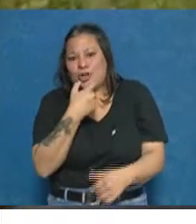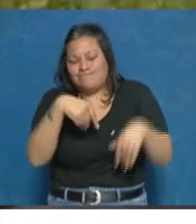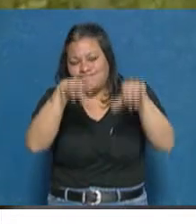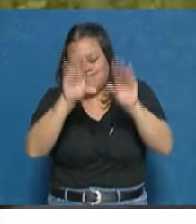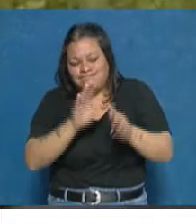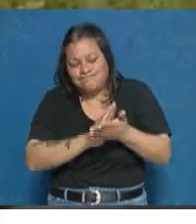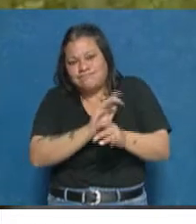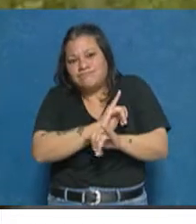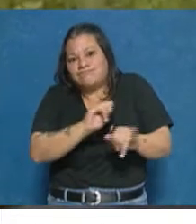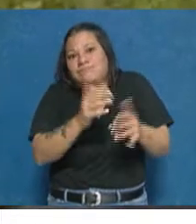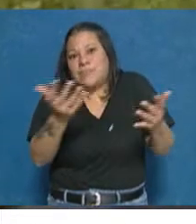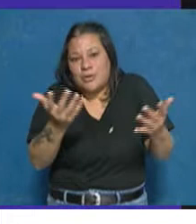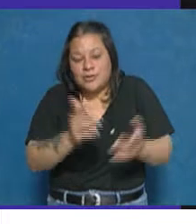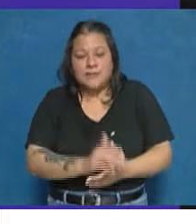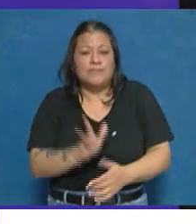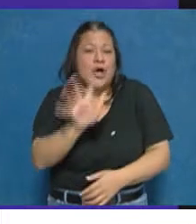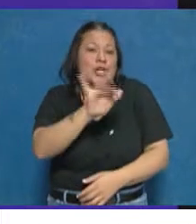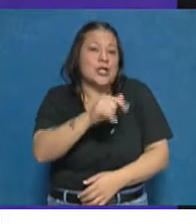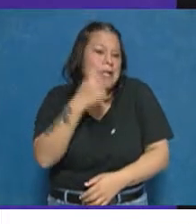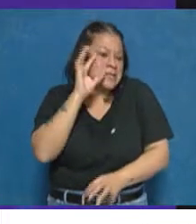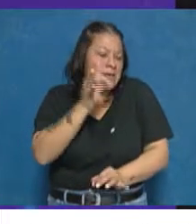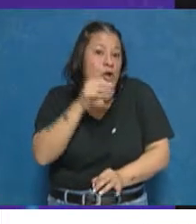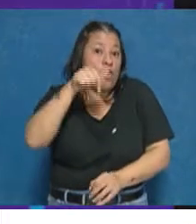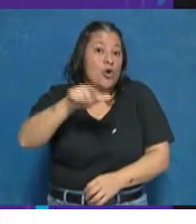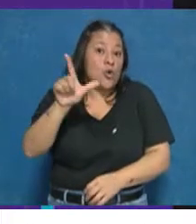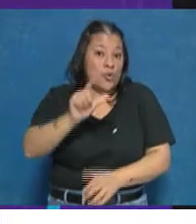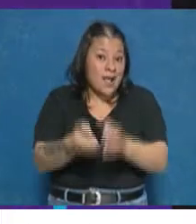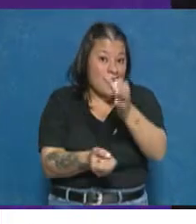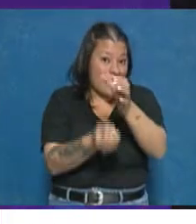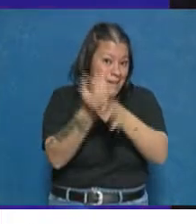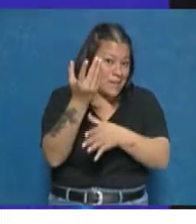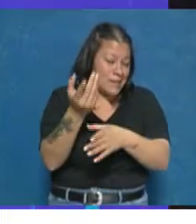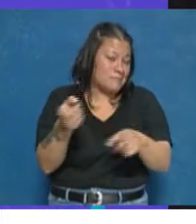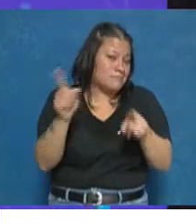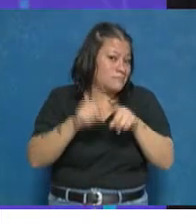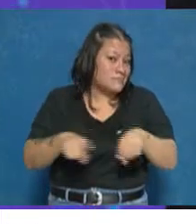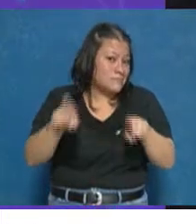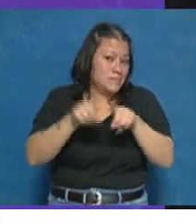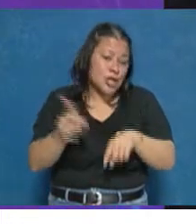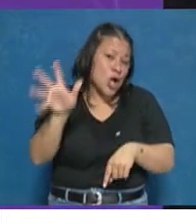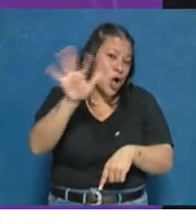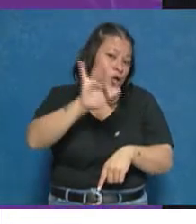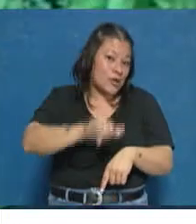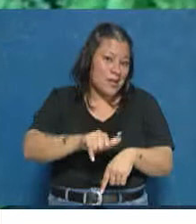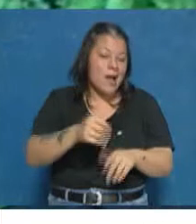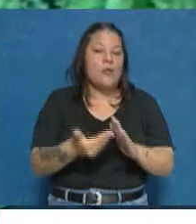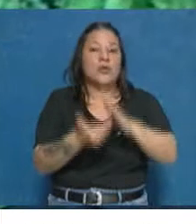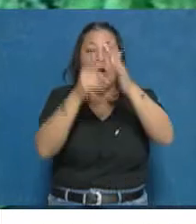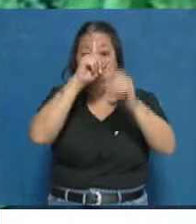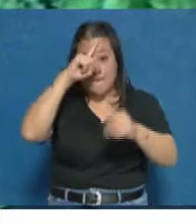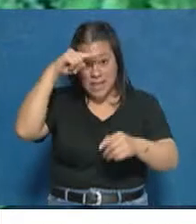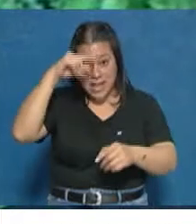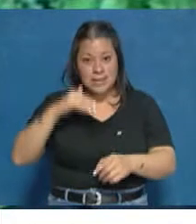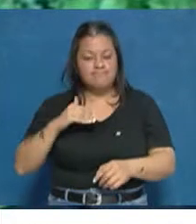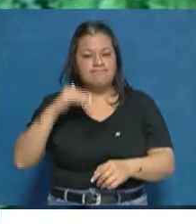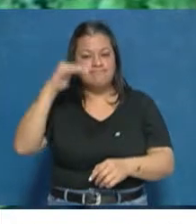es noticia prácticamente todos los días. Este lunes por la mañana, y como lo hace durante todos los días, las autoridades del Hospital